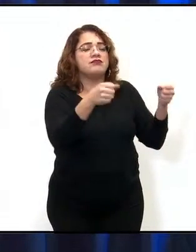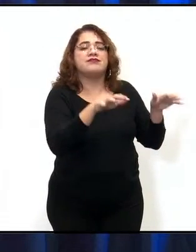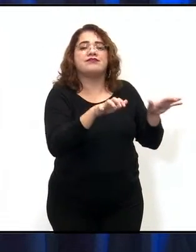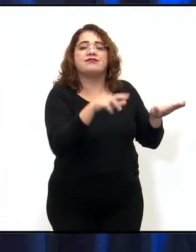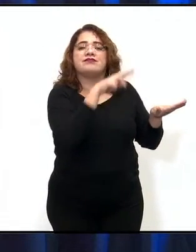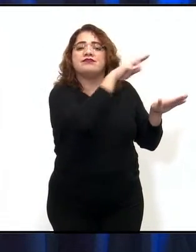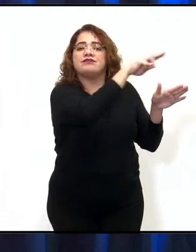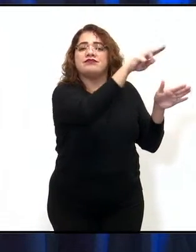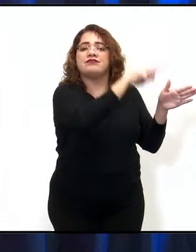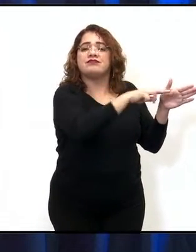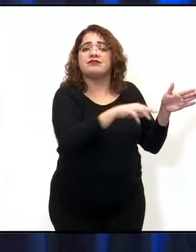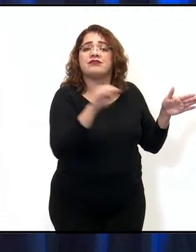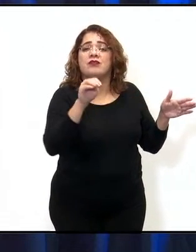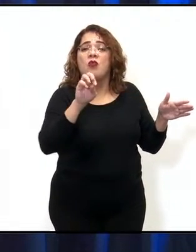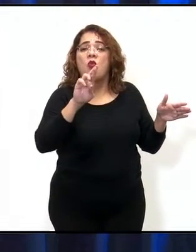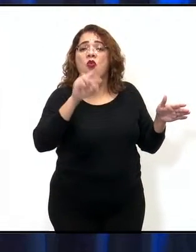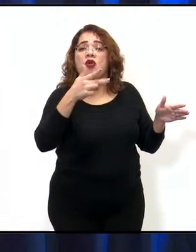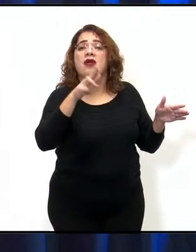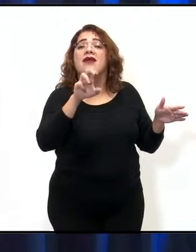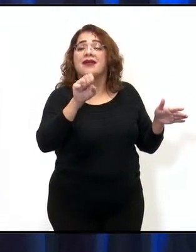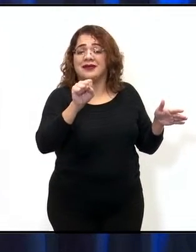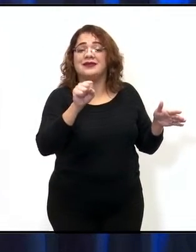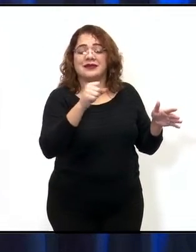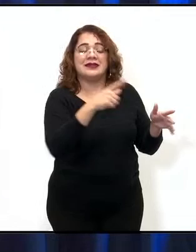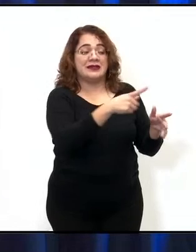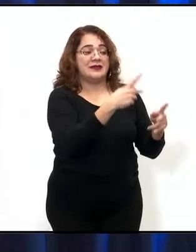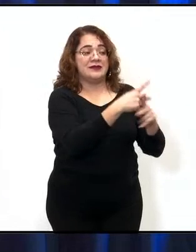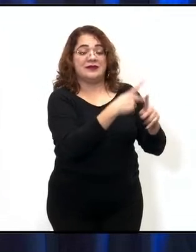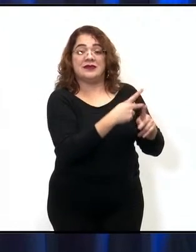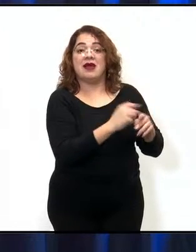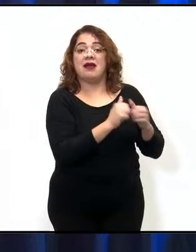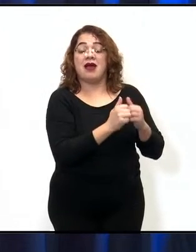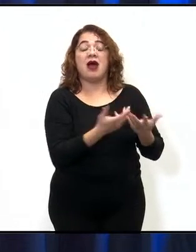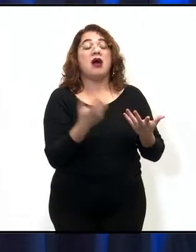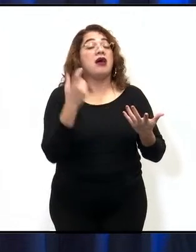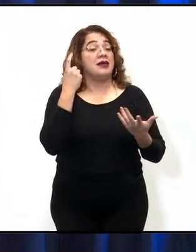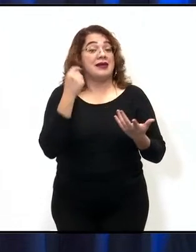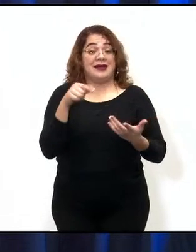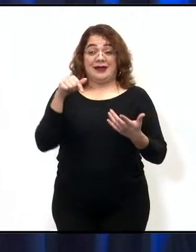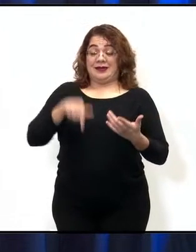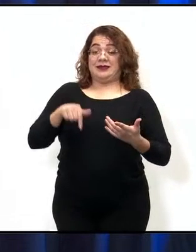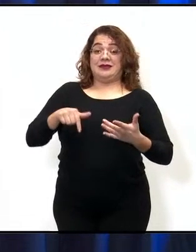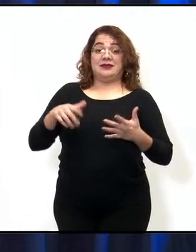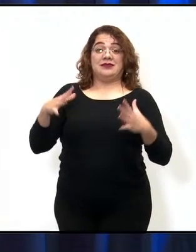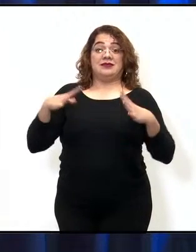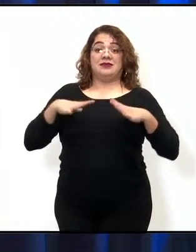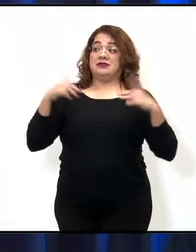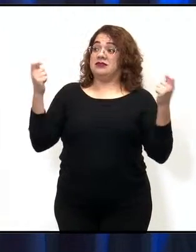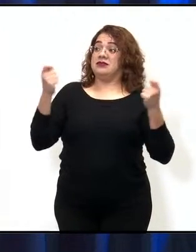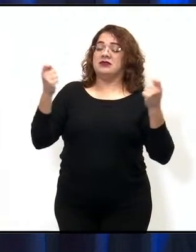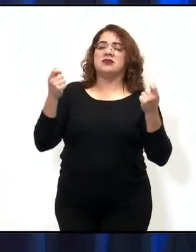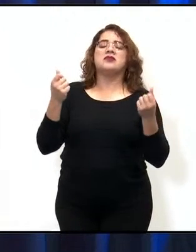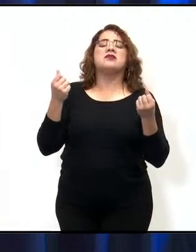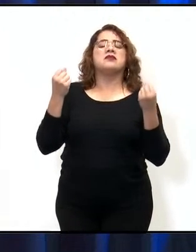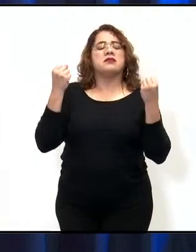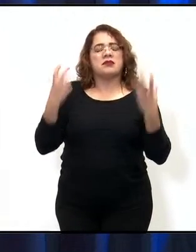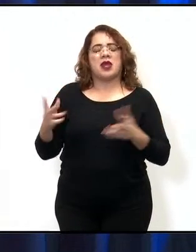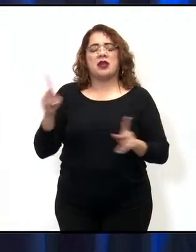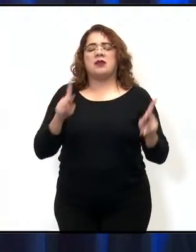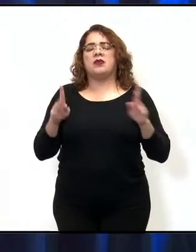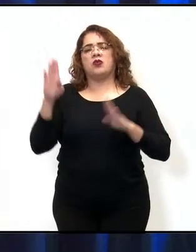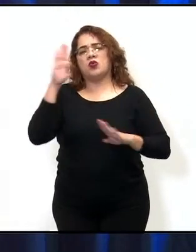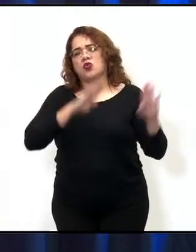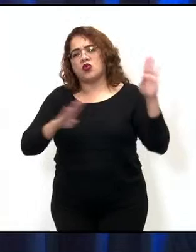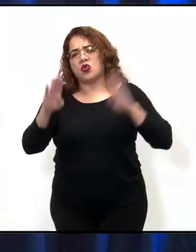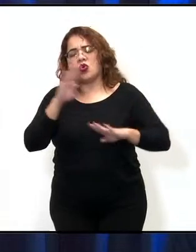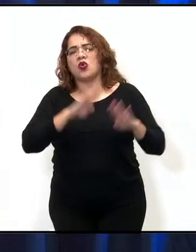y desafortunadamente más familias van a pasar por esto teniendo un ser querido en el hospital y